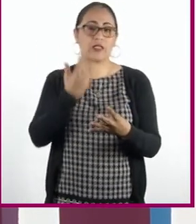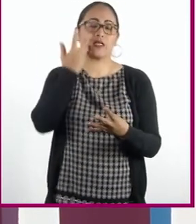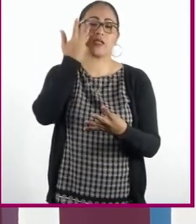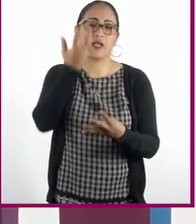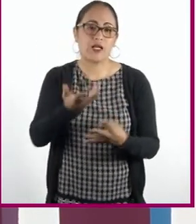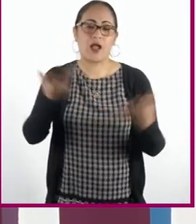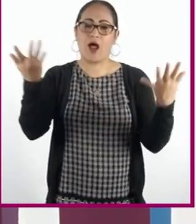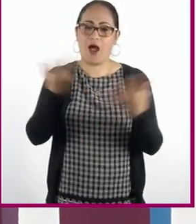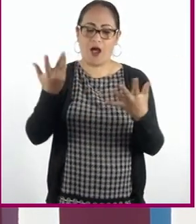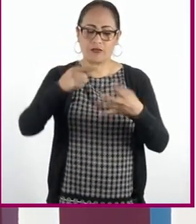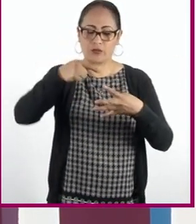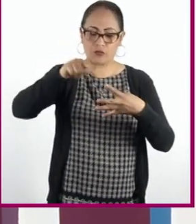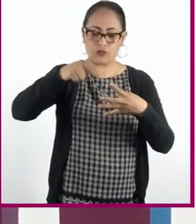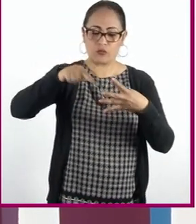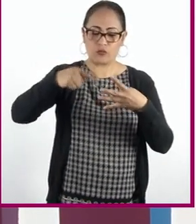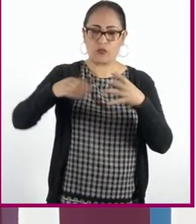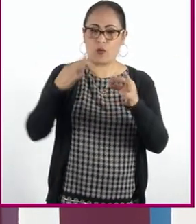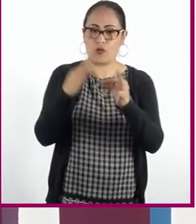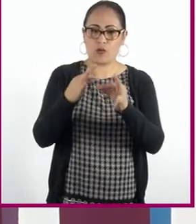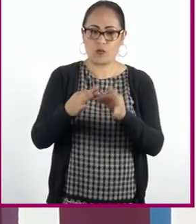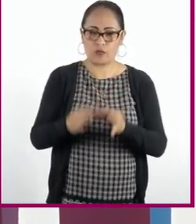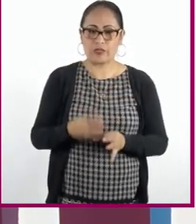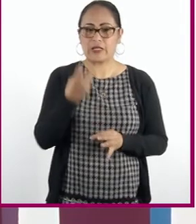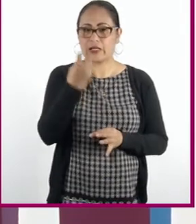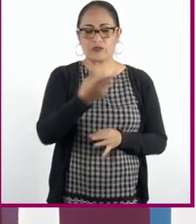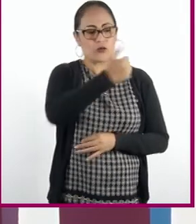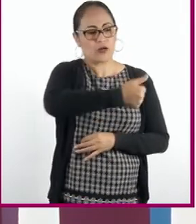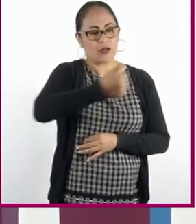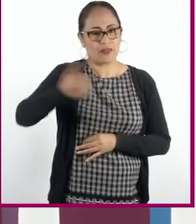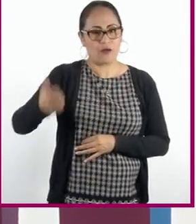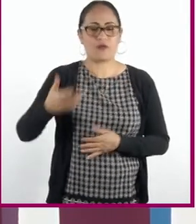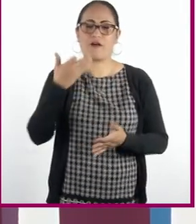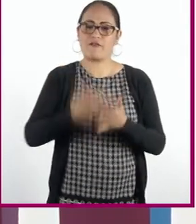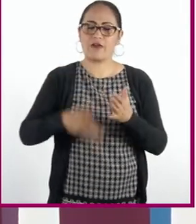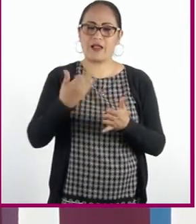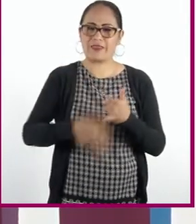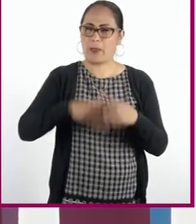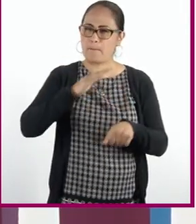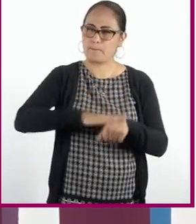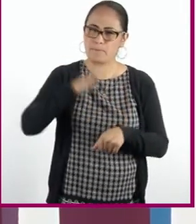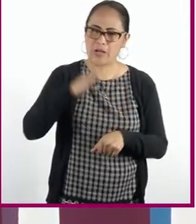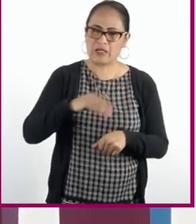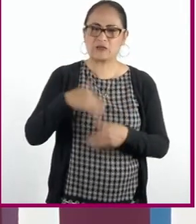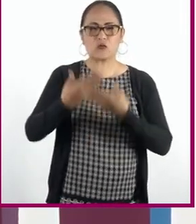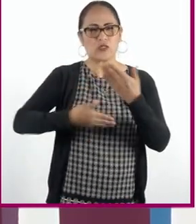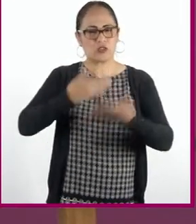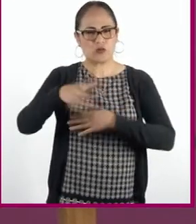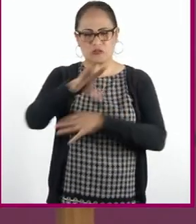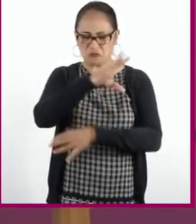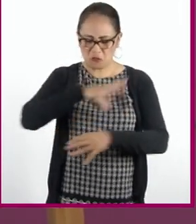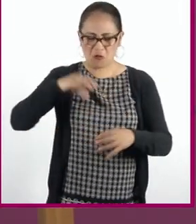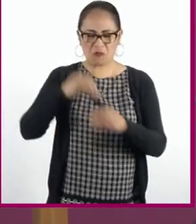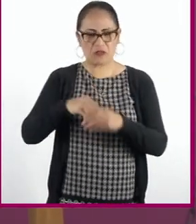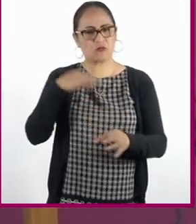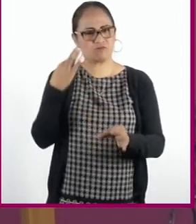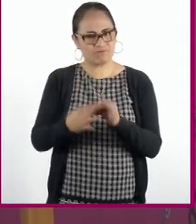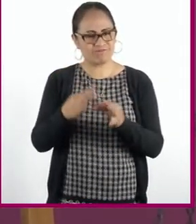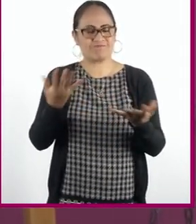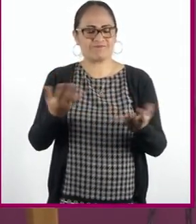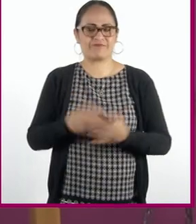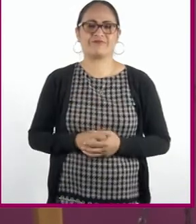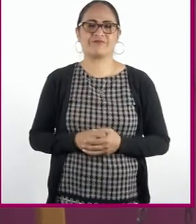desempeñarlos cabalmente. Esas son las tareas que nos quedan pendientes para lograr su cumplimiento pleno. A lo largo